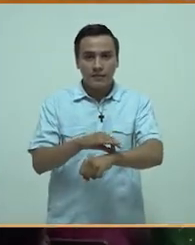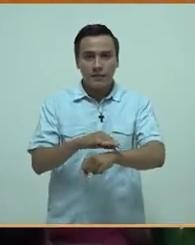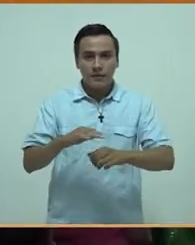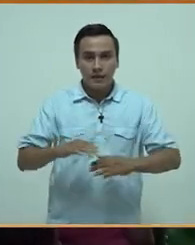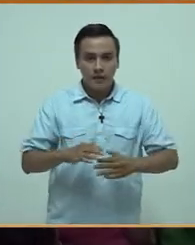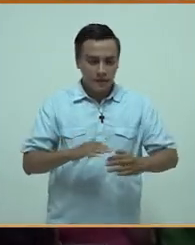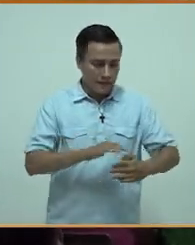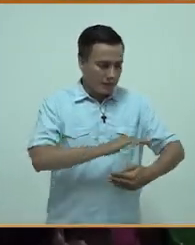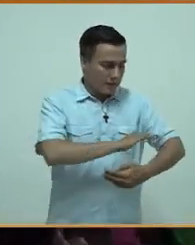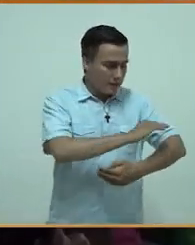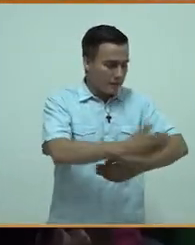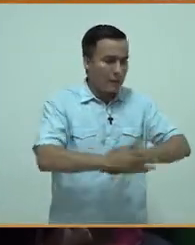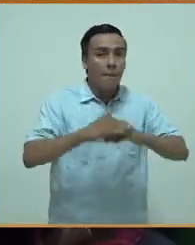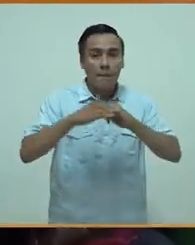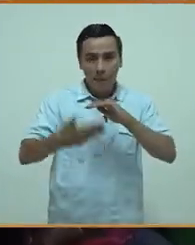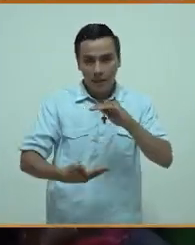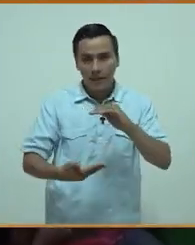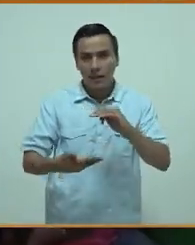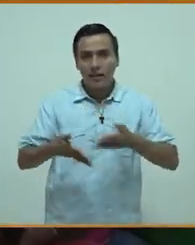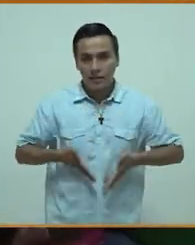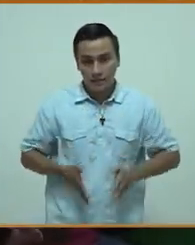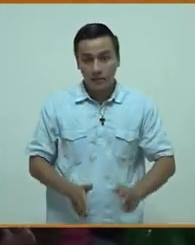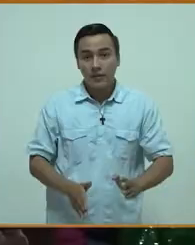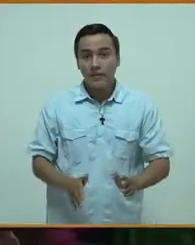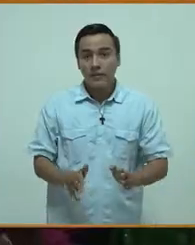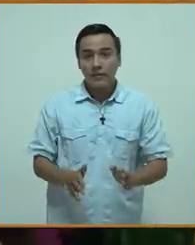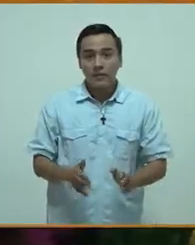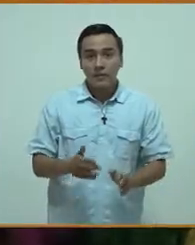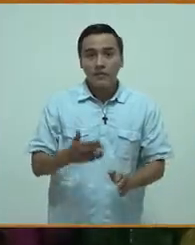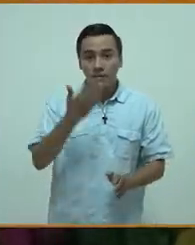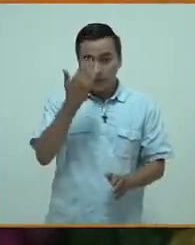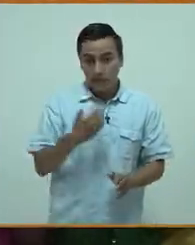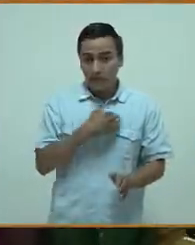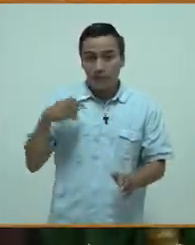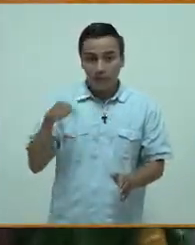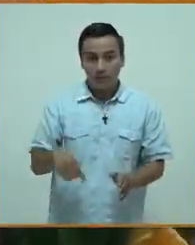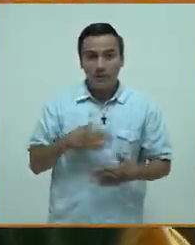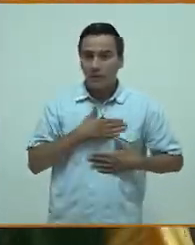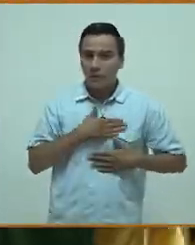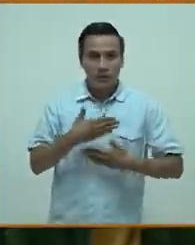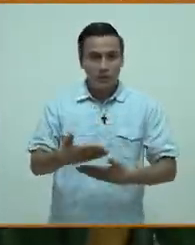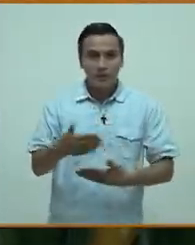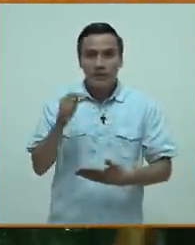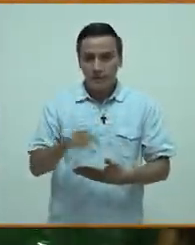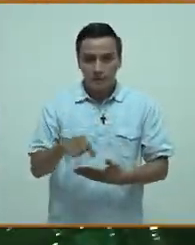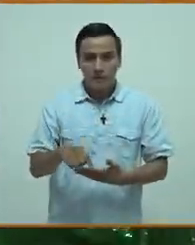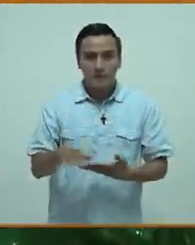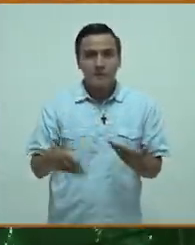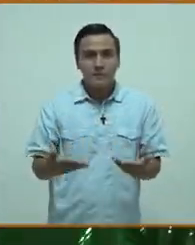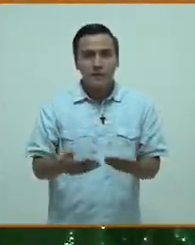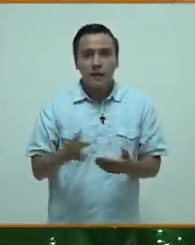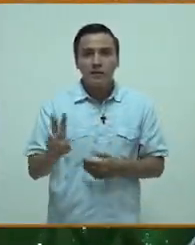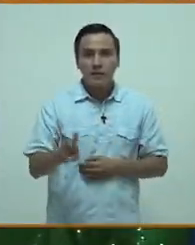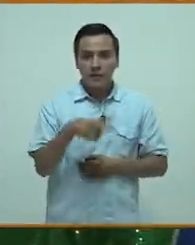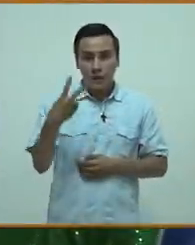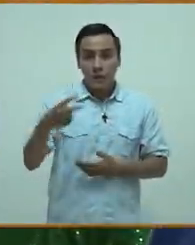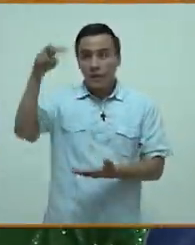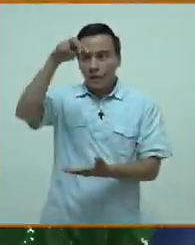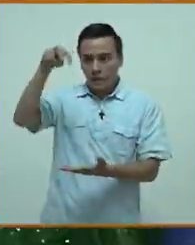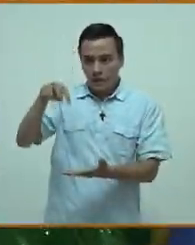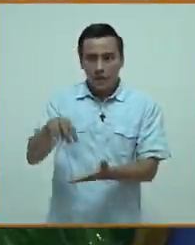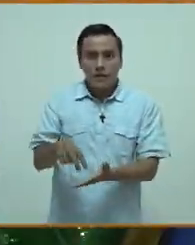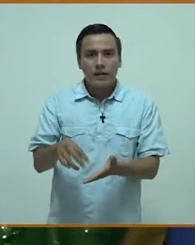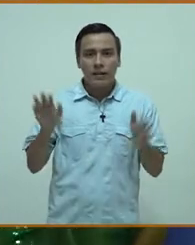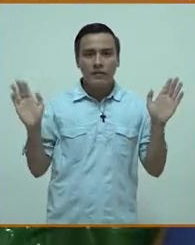nacimiento de Jesús en Belén. Y por otra parte también la iglesia se dispone hacia esa segunda venida